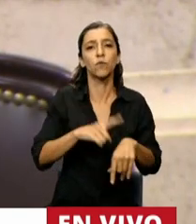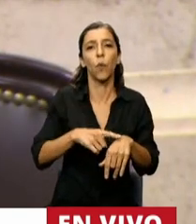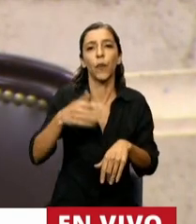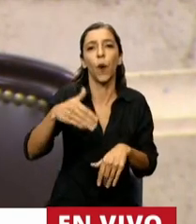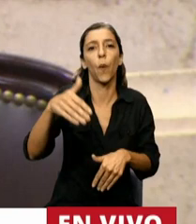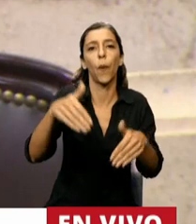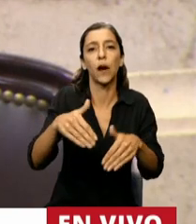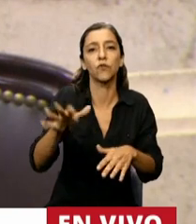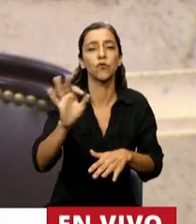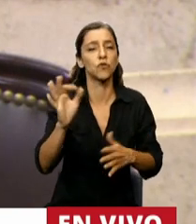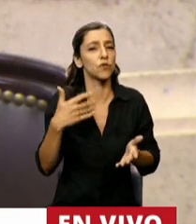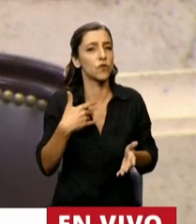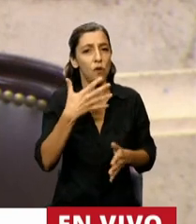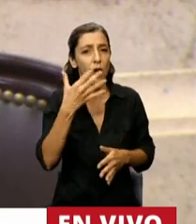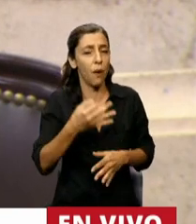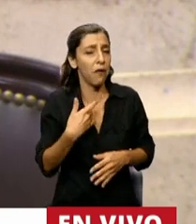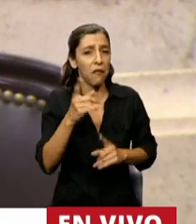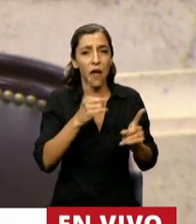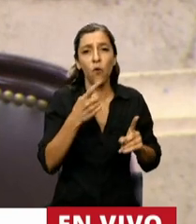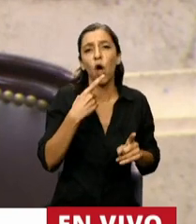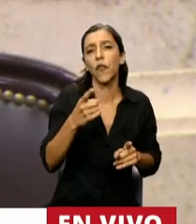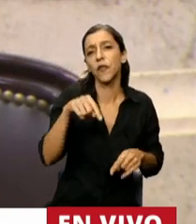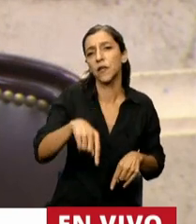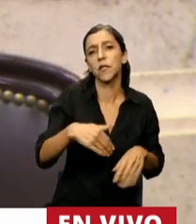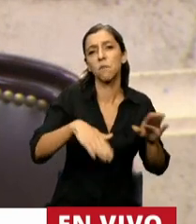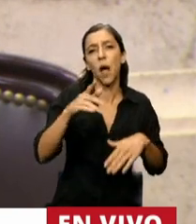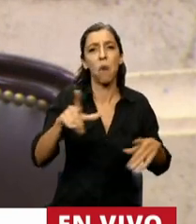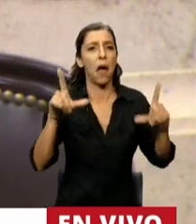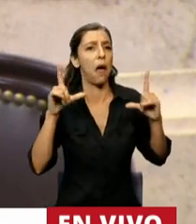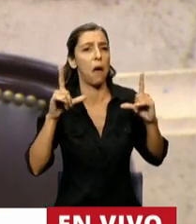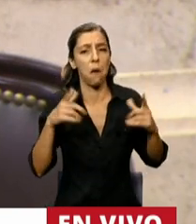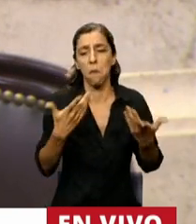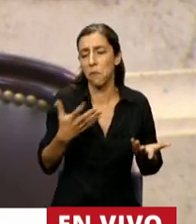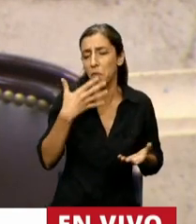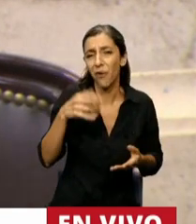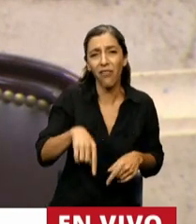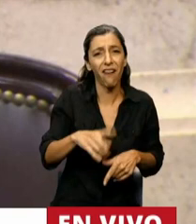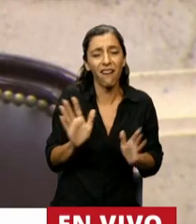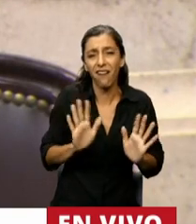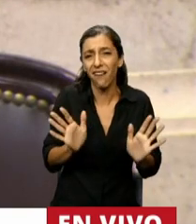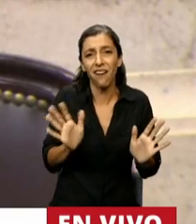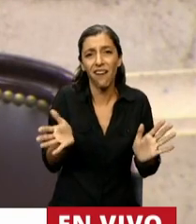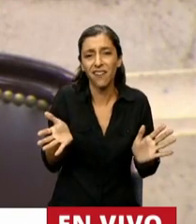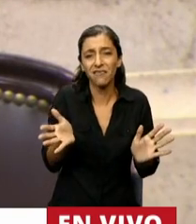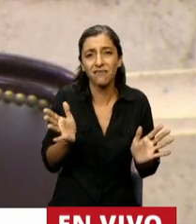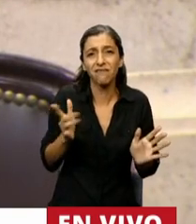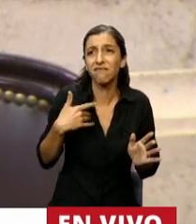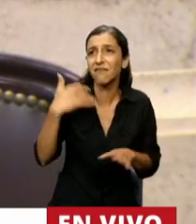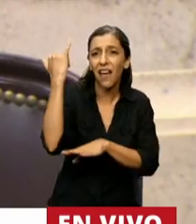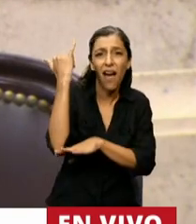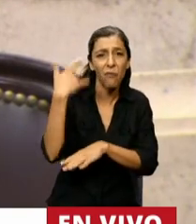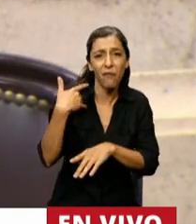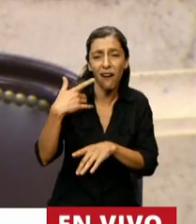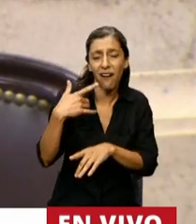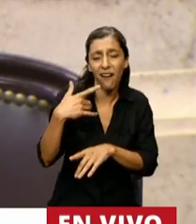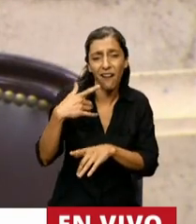televisión. Yo creo que no es necesario, no estamos haciendo nada raro. Y hay algo que quiero decir,